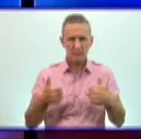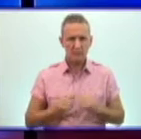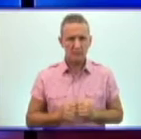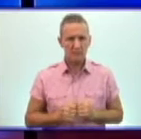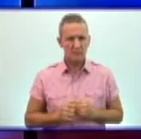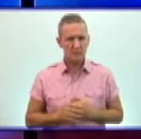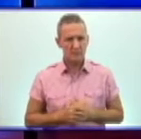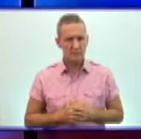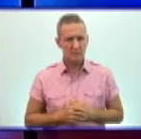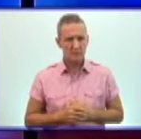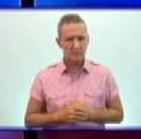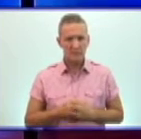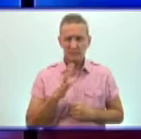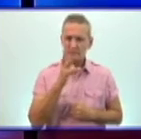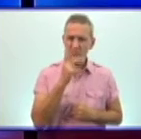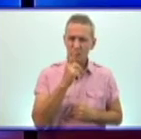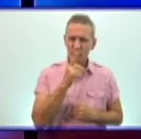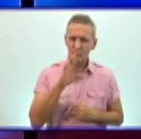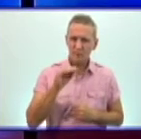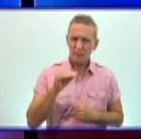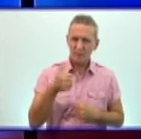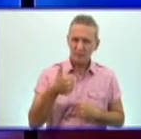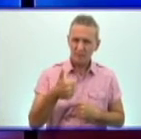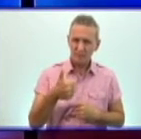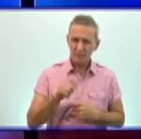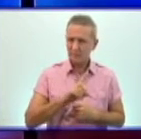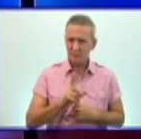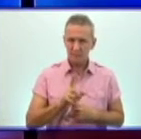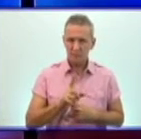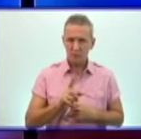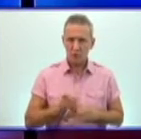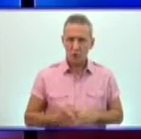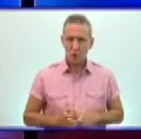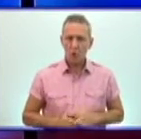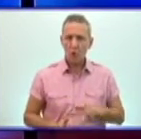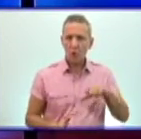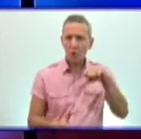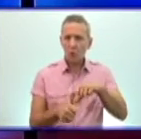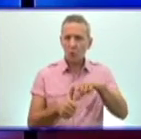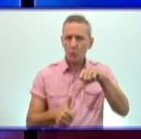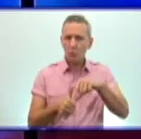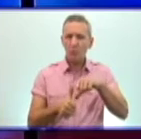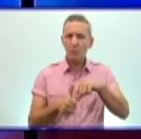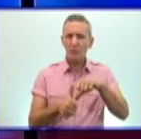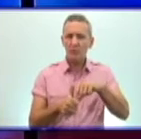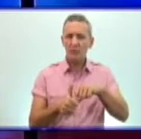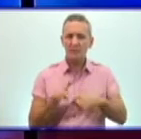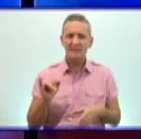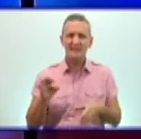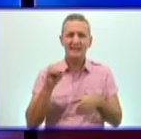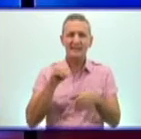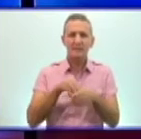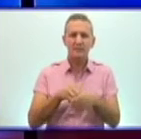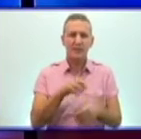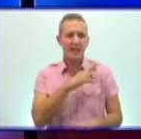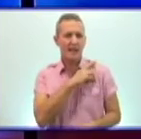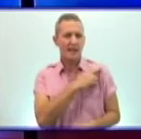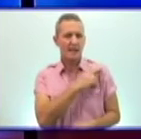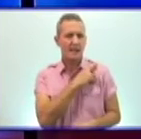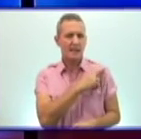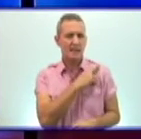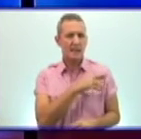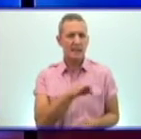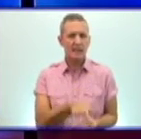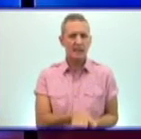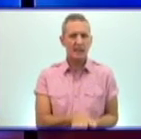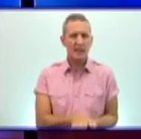agraciado? ¿Hablar bien? No. Tener comportamientos que impliquen compromiso y responsabilidad